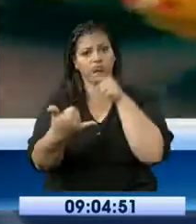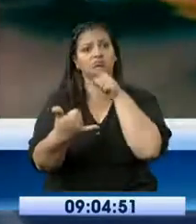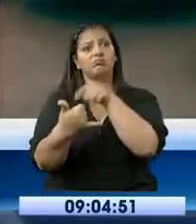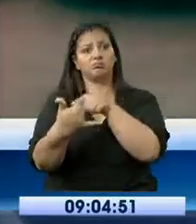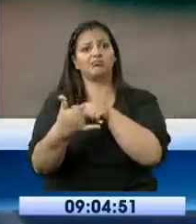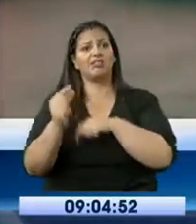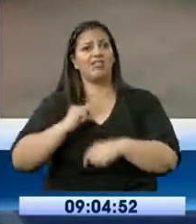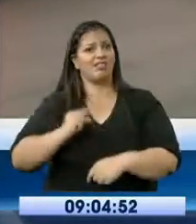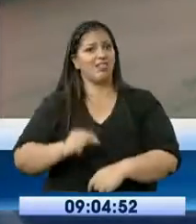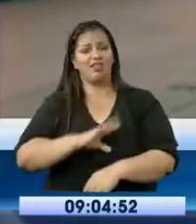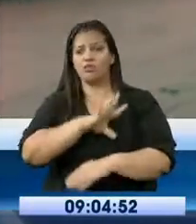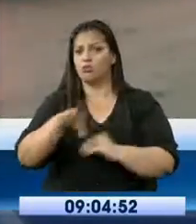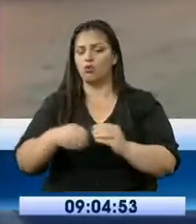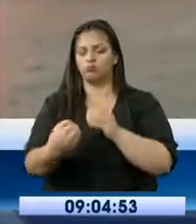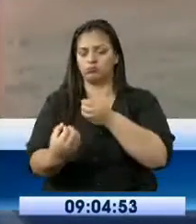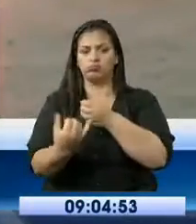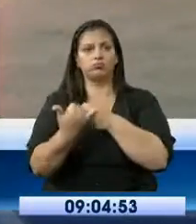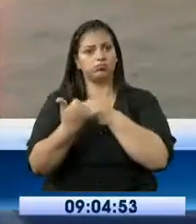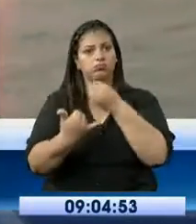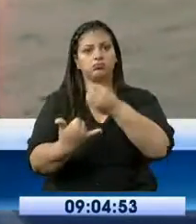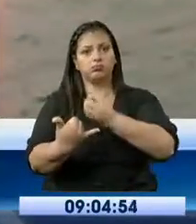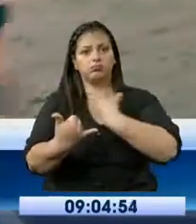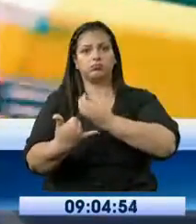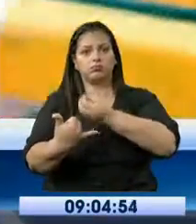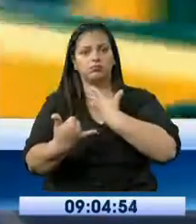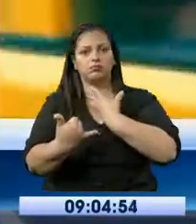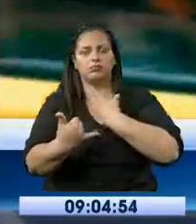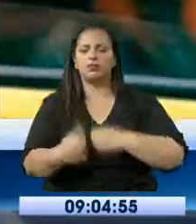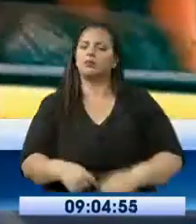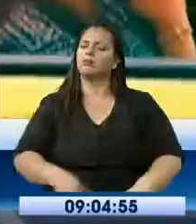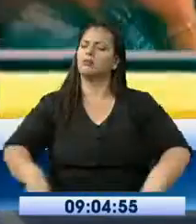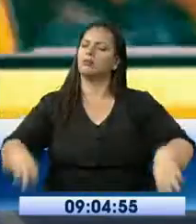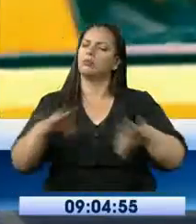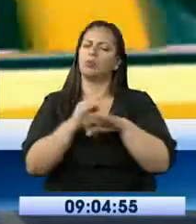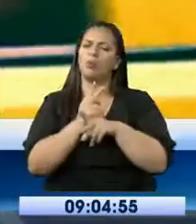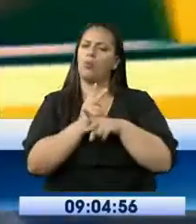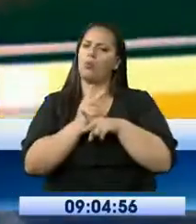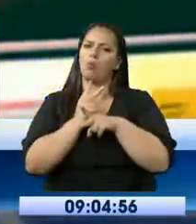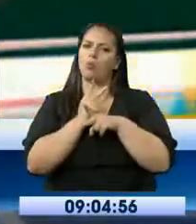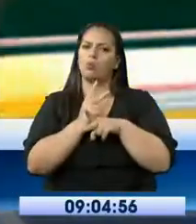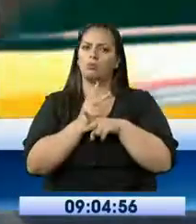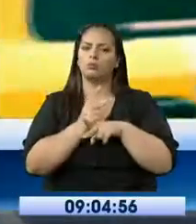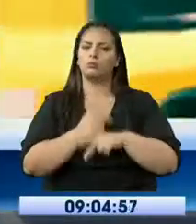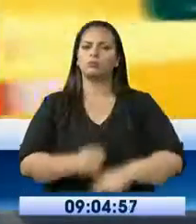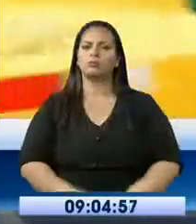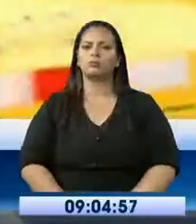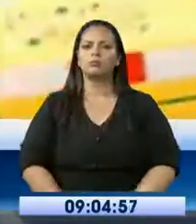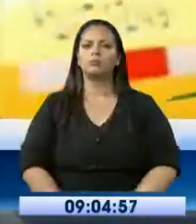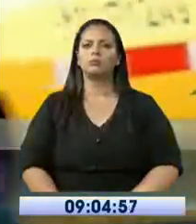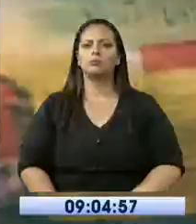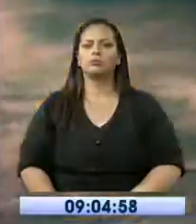que los usuarios deben tomar en cuenta para precautelar su seguridad. Informó Rosalena Vascones.